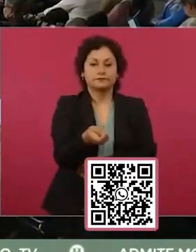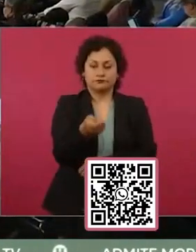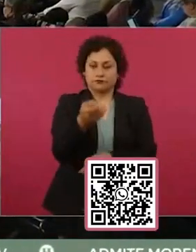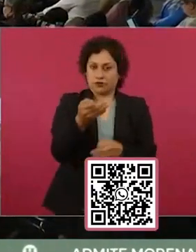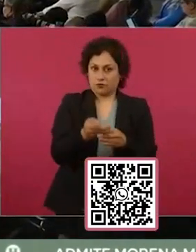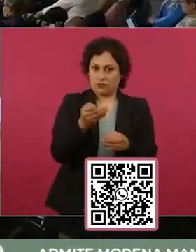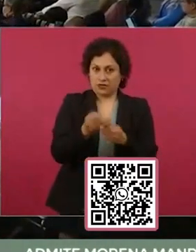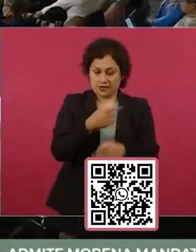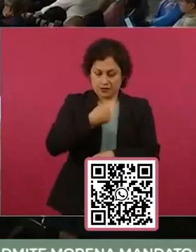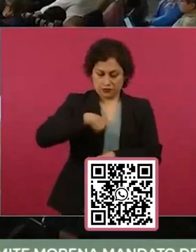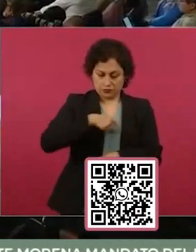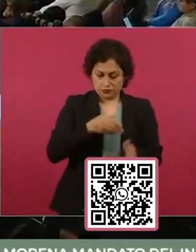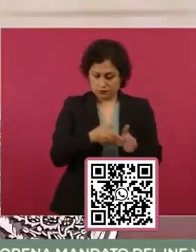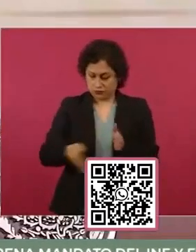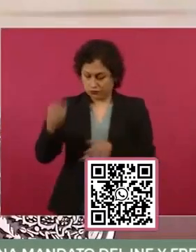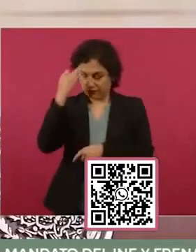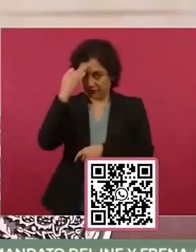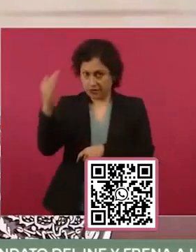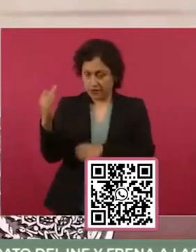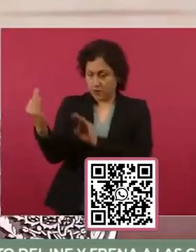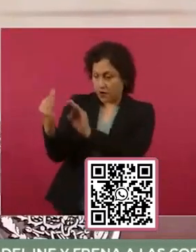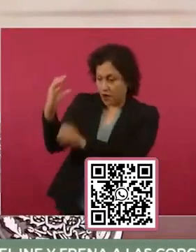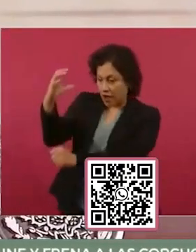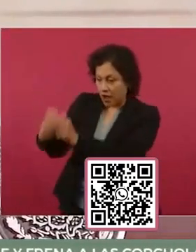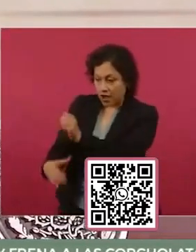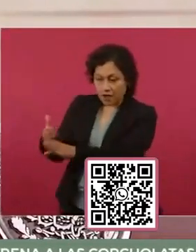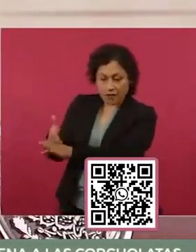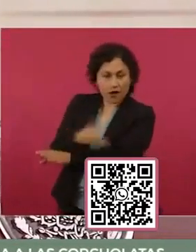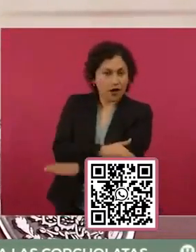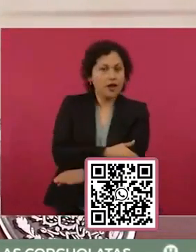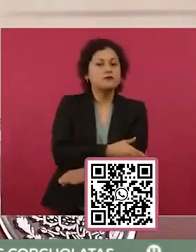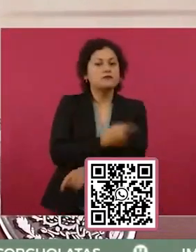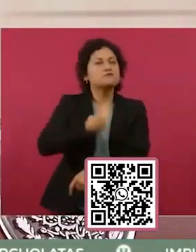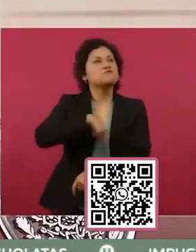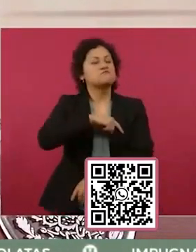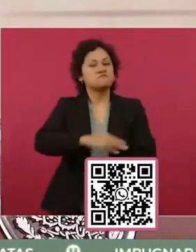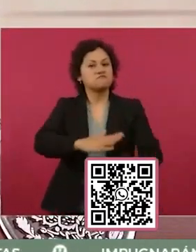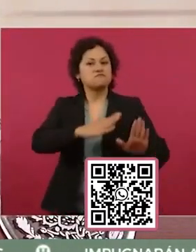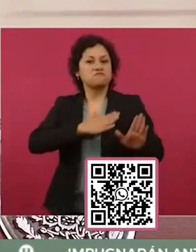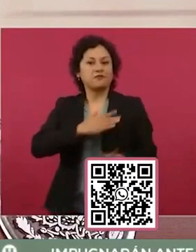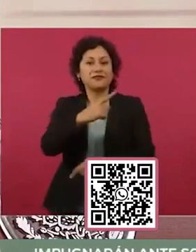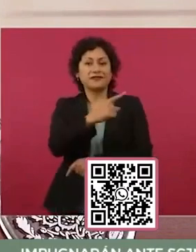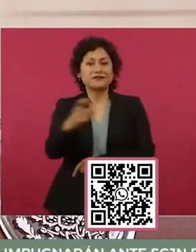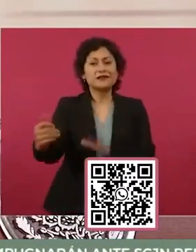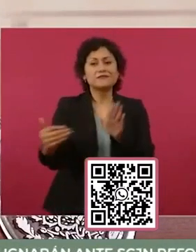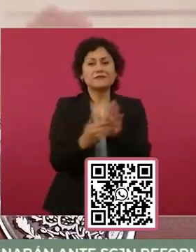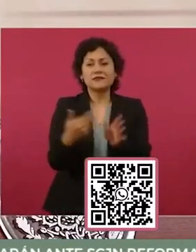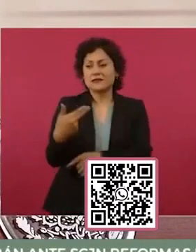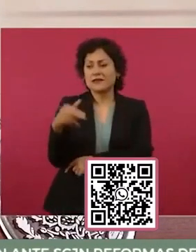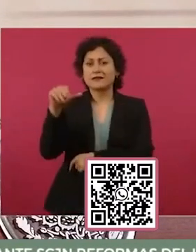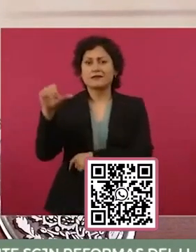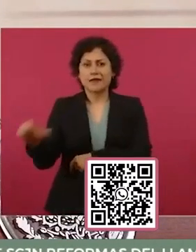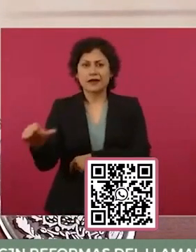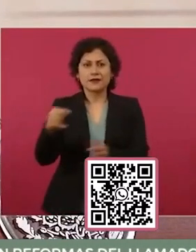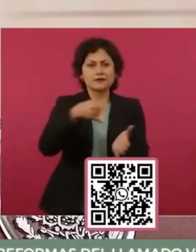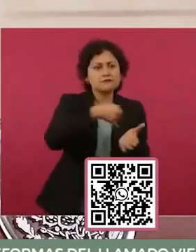nos vulneren las fronteras del país, se afecte la soberanía nacional, se afecten